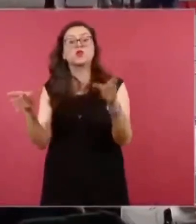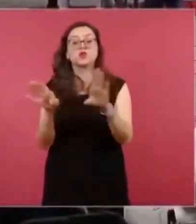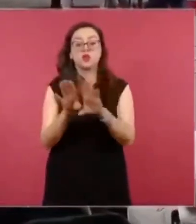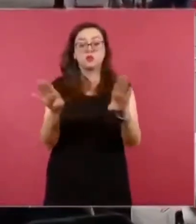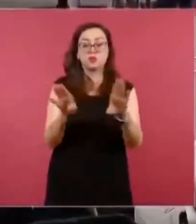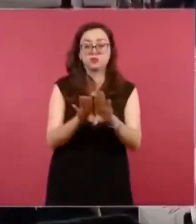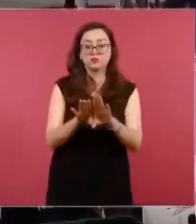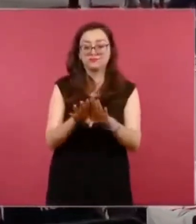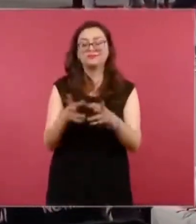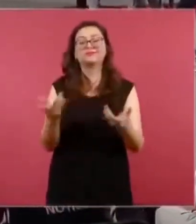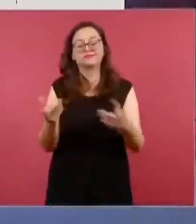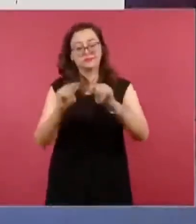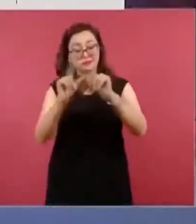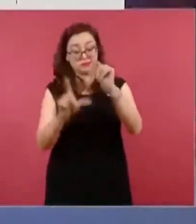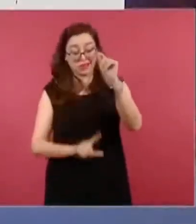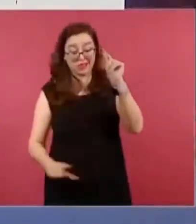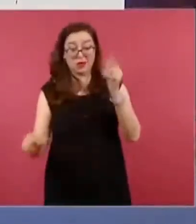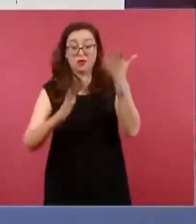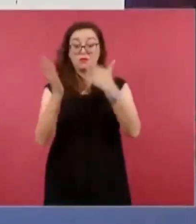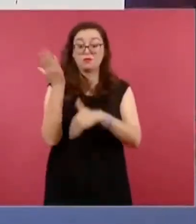verdadera prosperidad nacional.